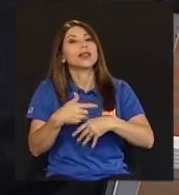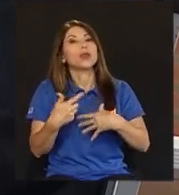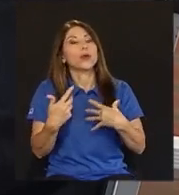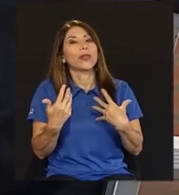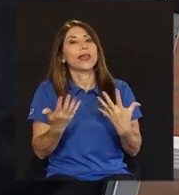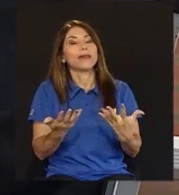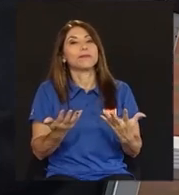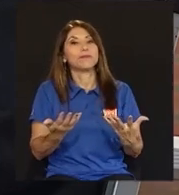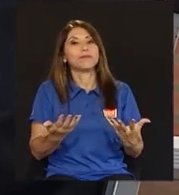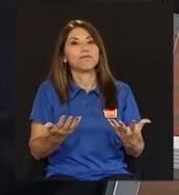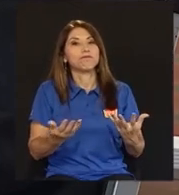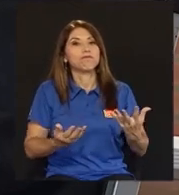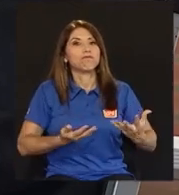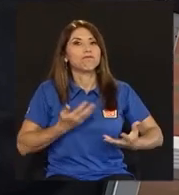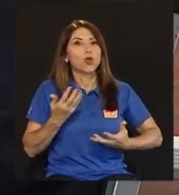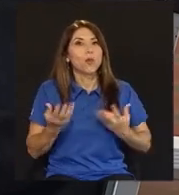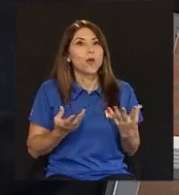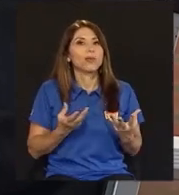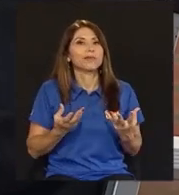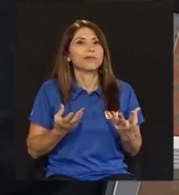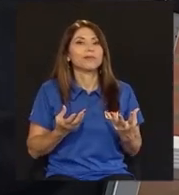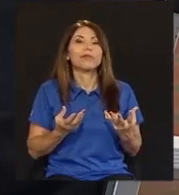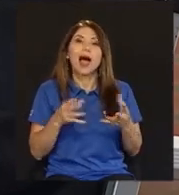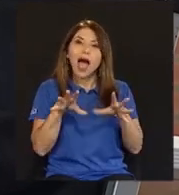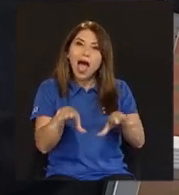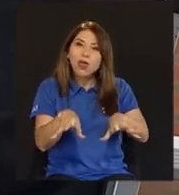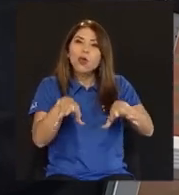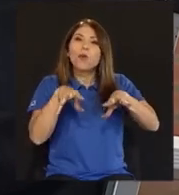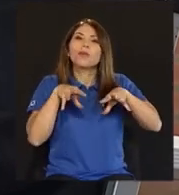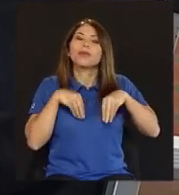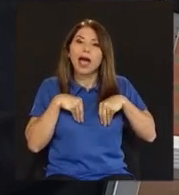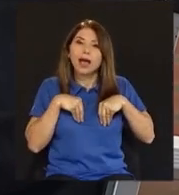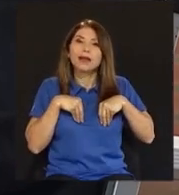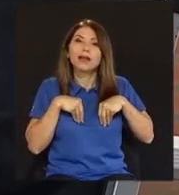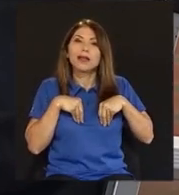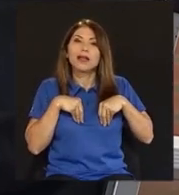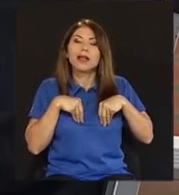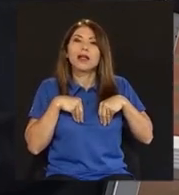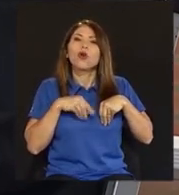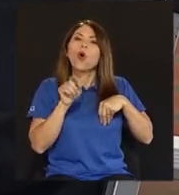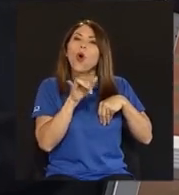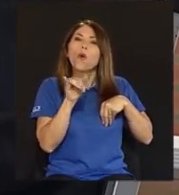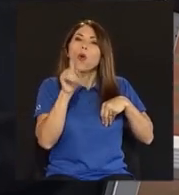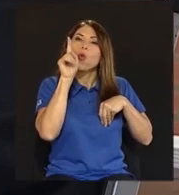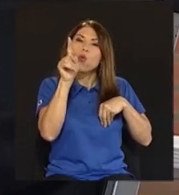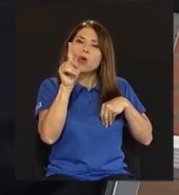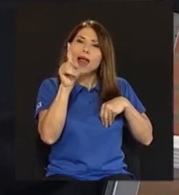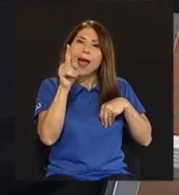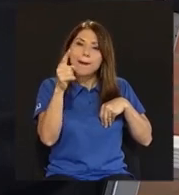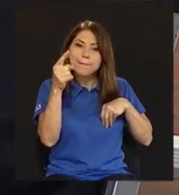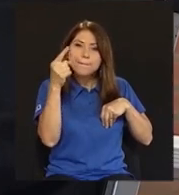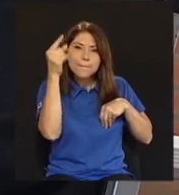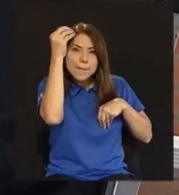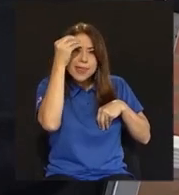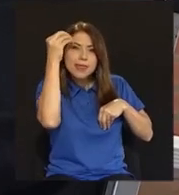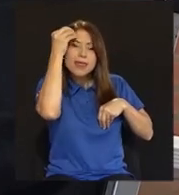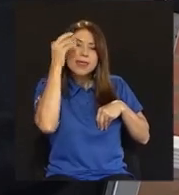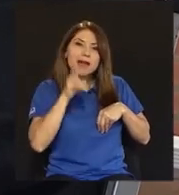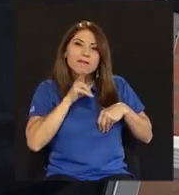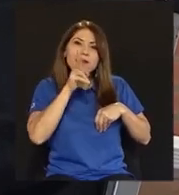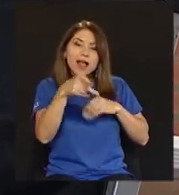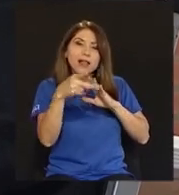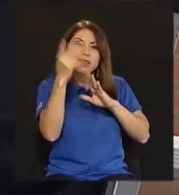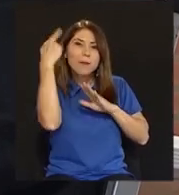adoptar como medida real de política lo que usted en ecuaciones y en